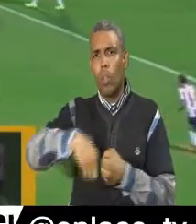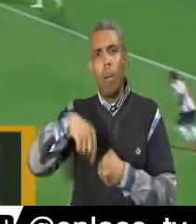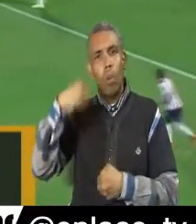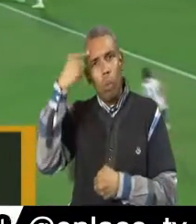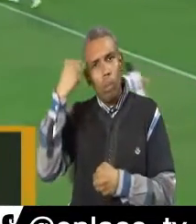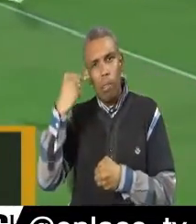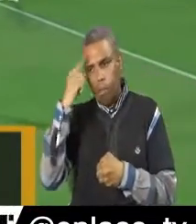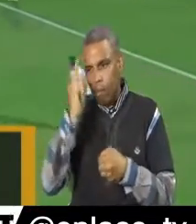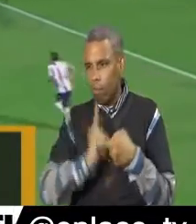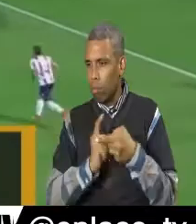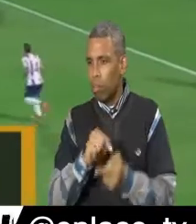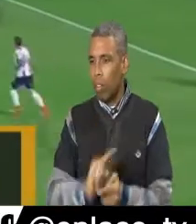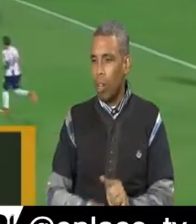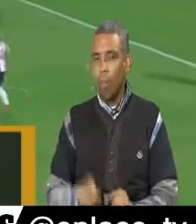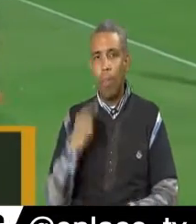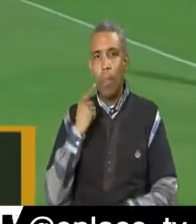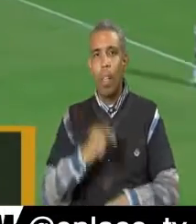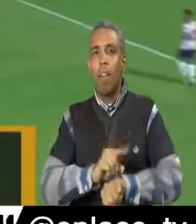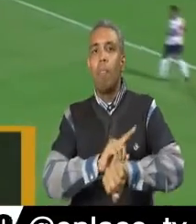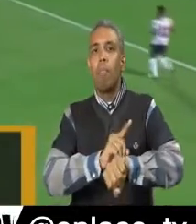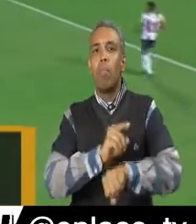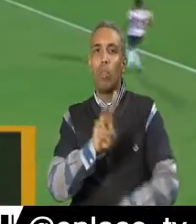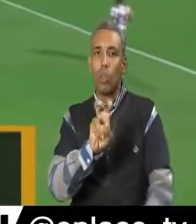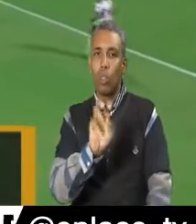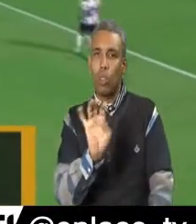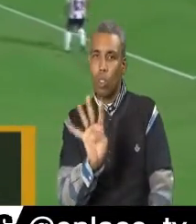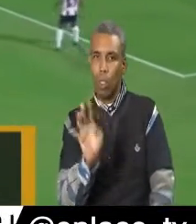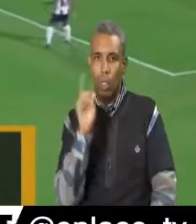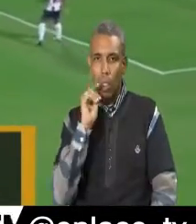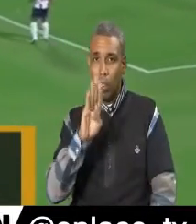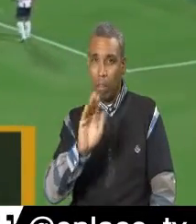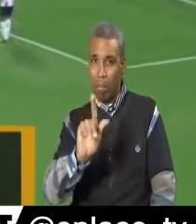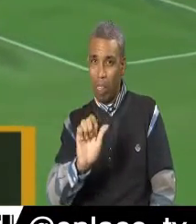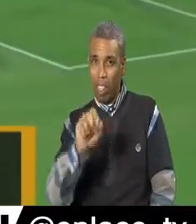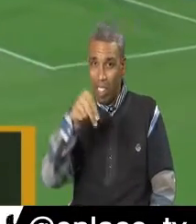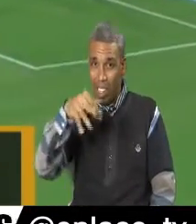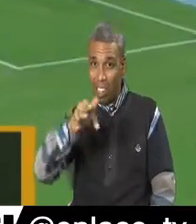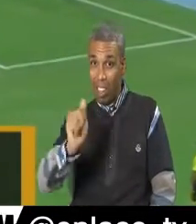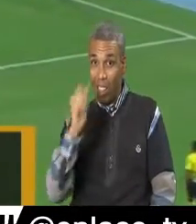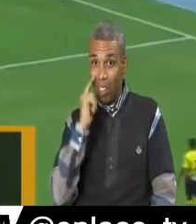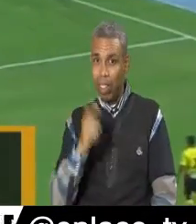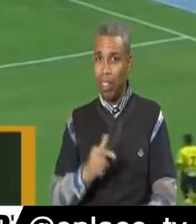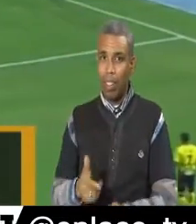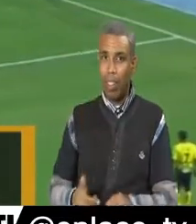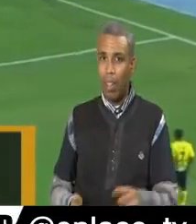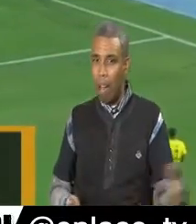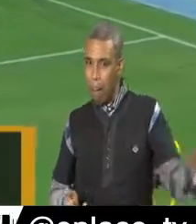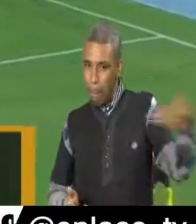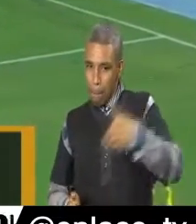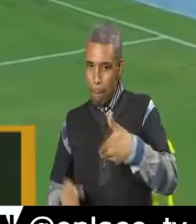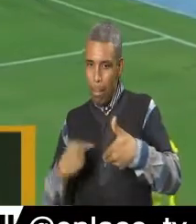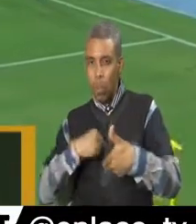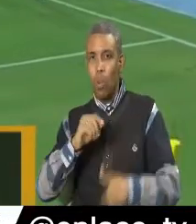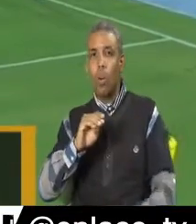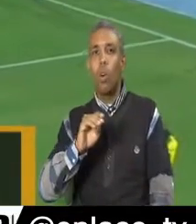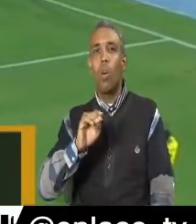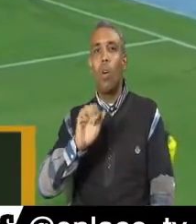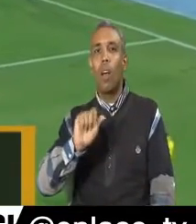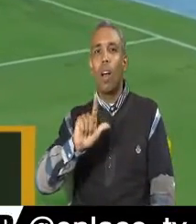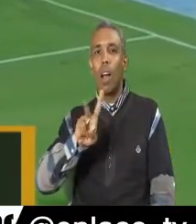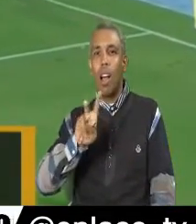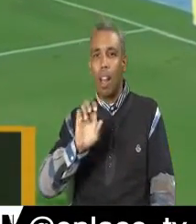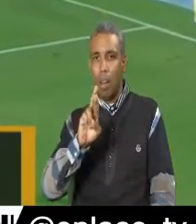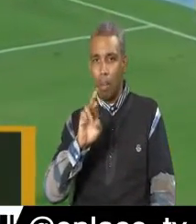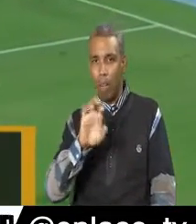así que en el minuto 74, con un pase de Manuel Palacios aprovechado por Jonathan Álvarez, quien anotó el único gol del partido, dándole la